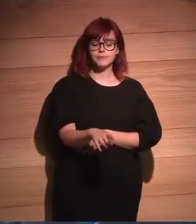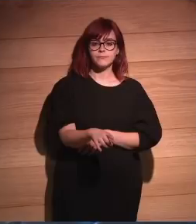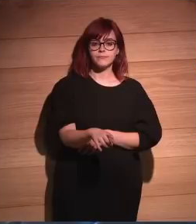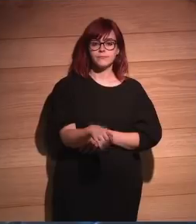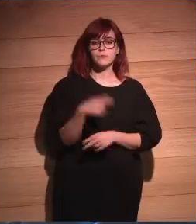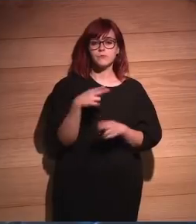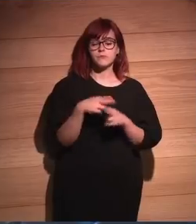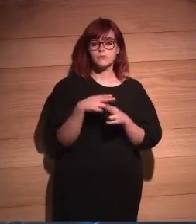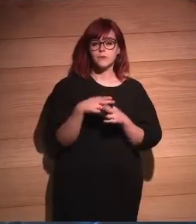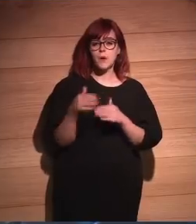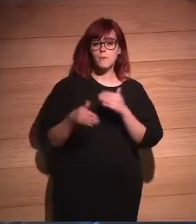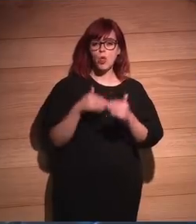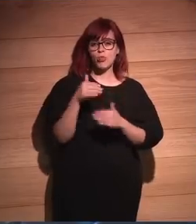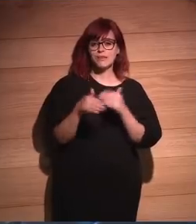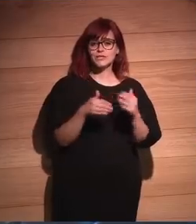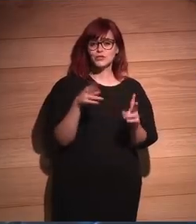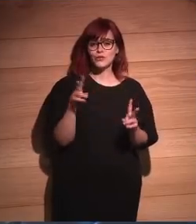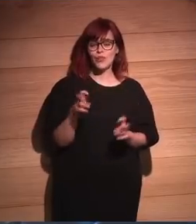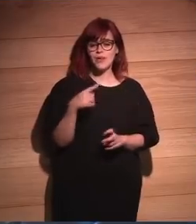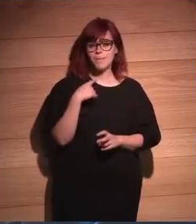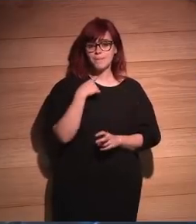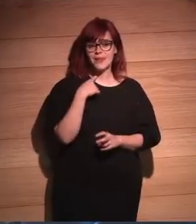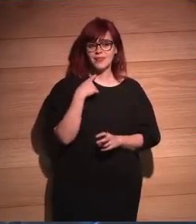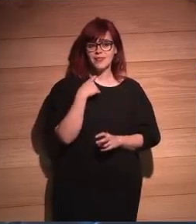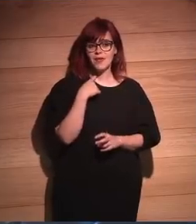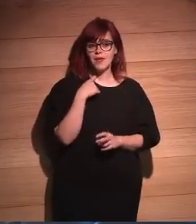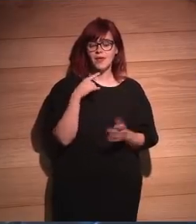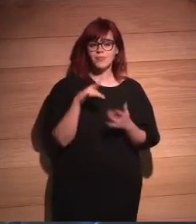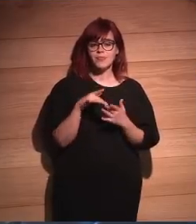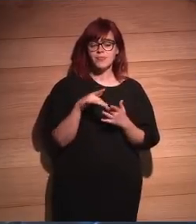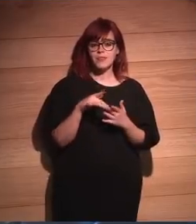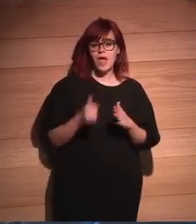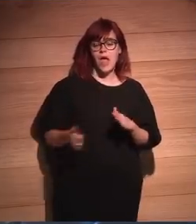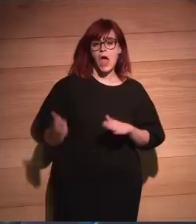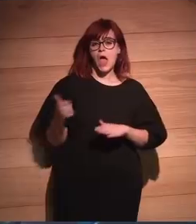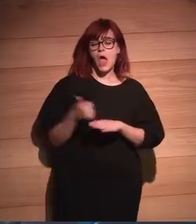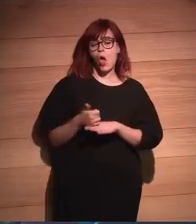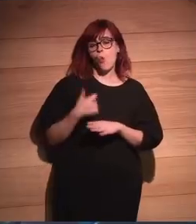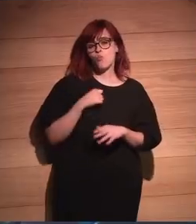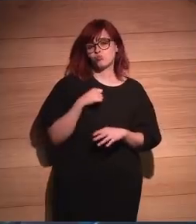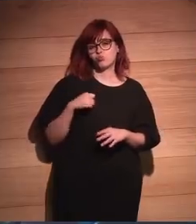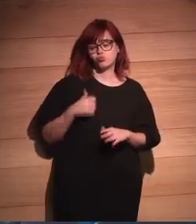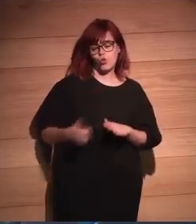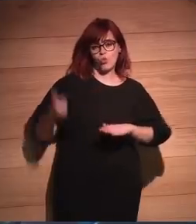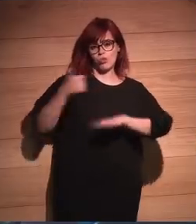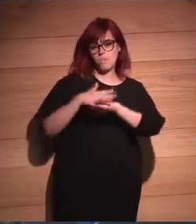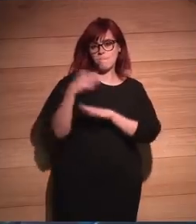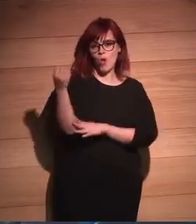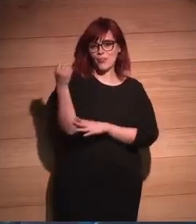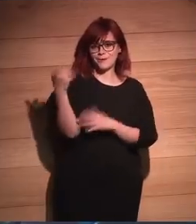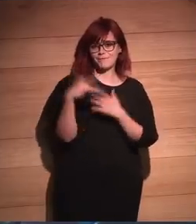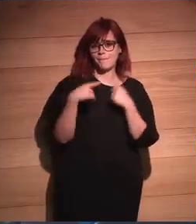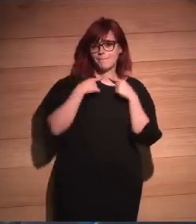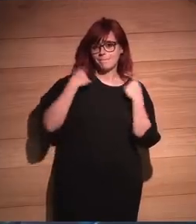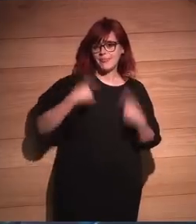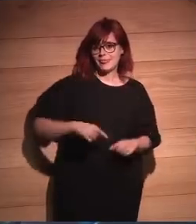pues el proceso de pérdida de auctoritas, ¿no? de toda posición de poder. Es decir, el hecho de